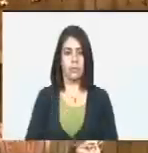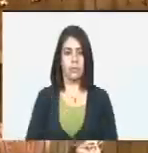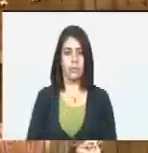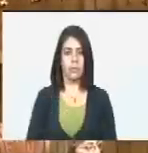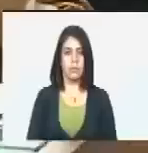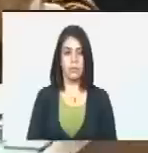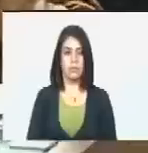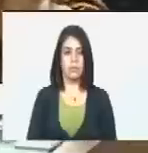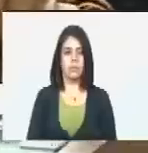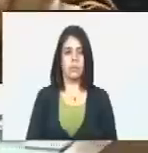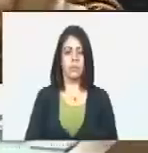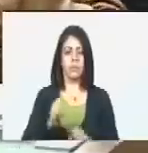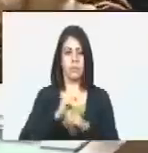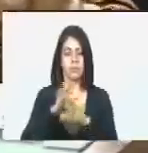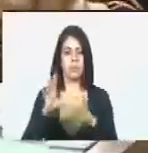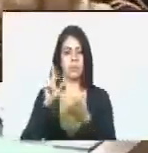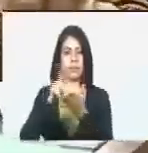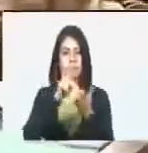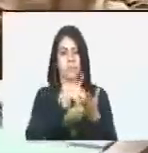tributándola.